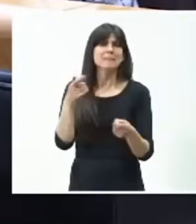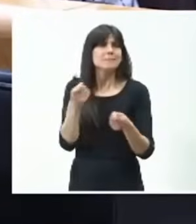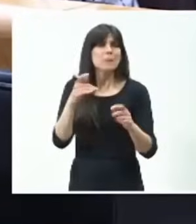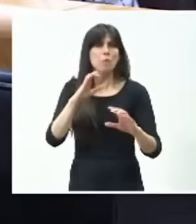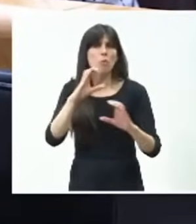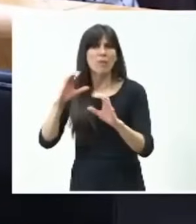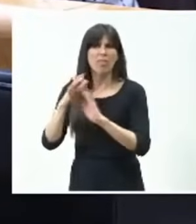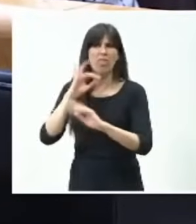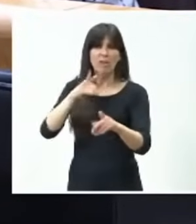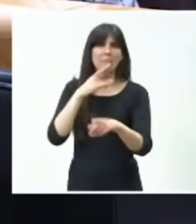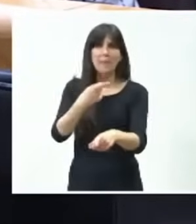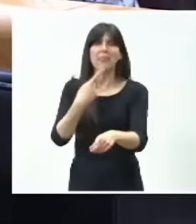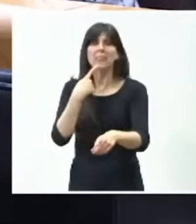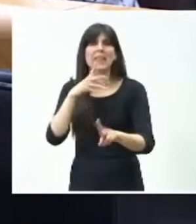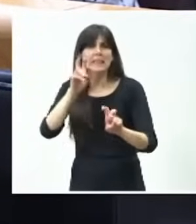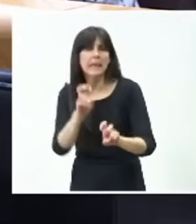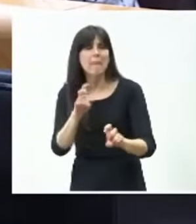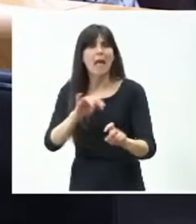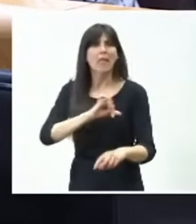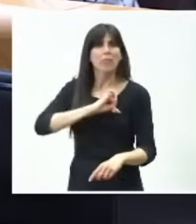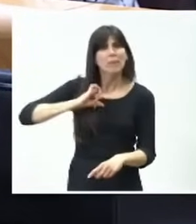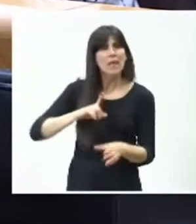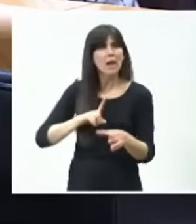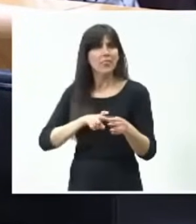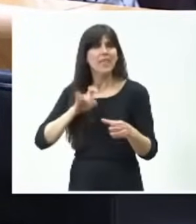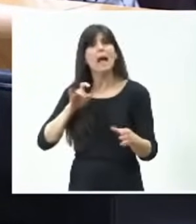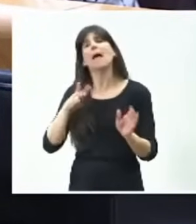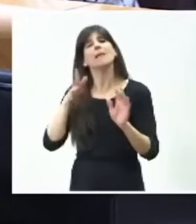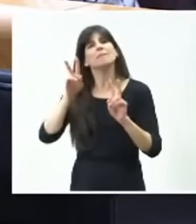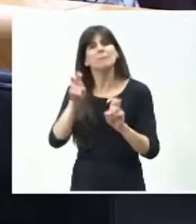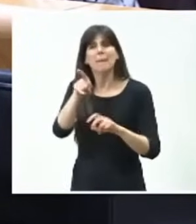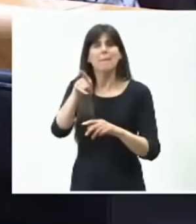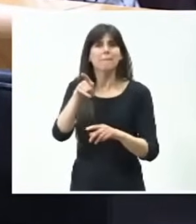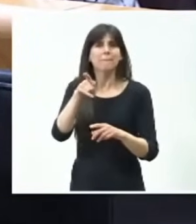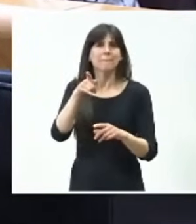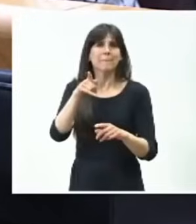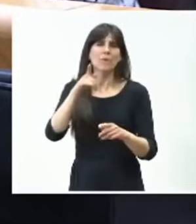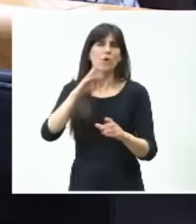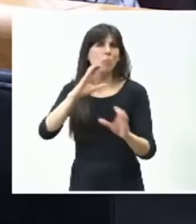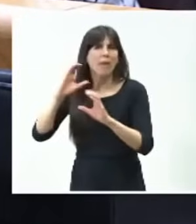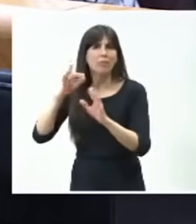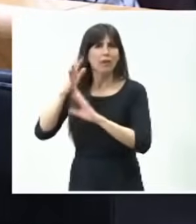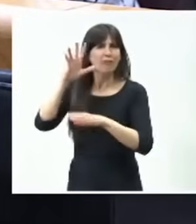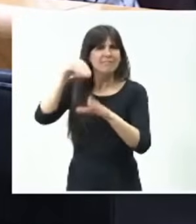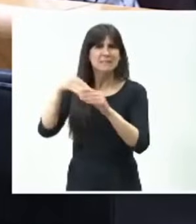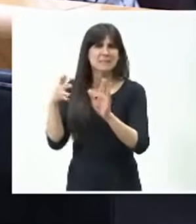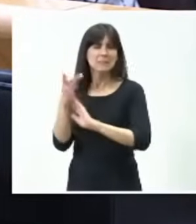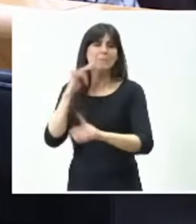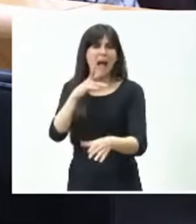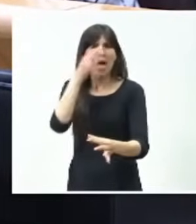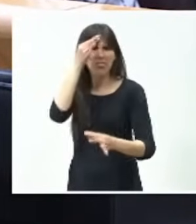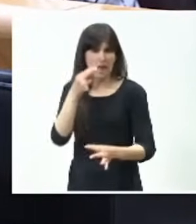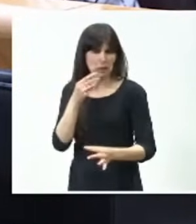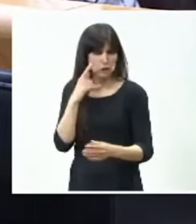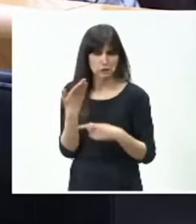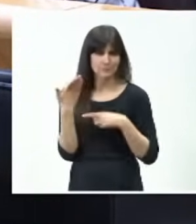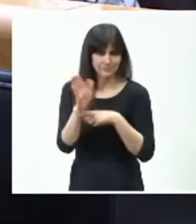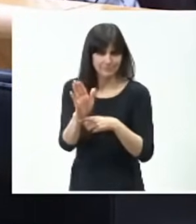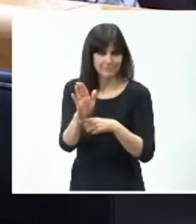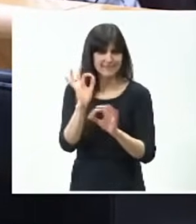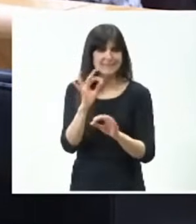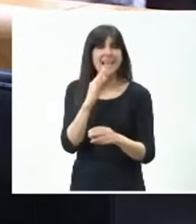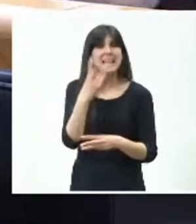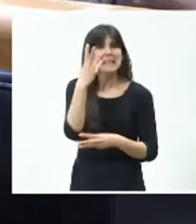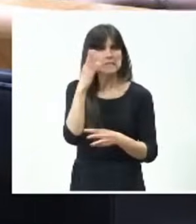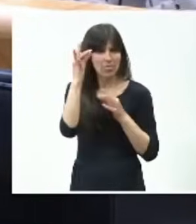quiere usted hablar de independencia de los medios y de la transparencia y del respeto, vayamos a los datos concretos, a ver qué le parece a usted. Mire, le voy a dar